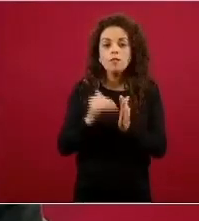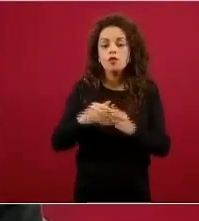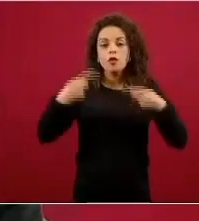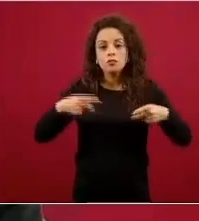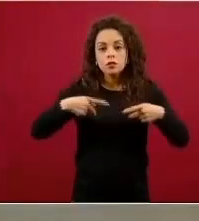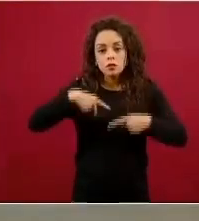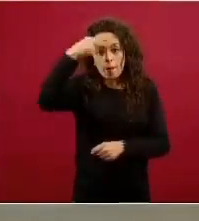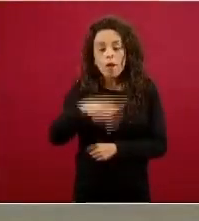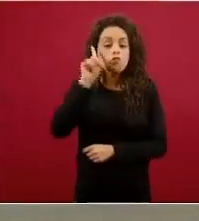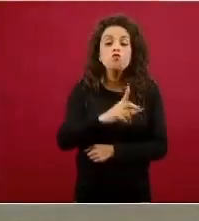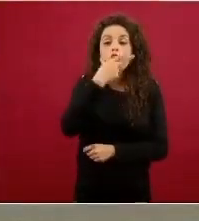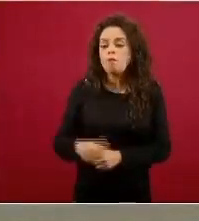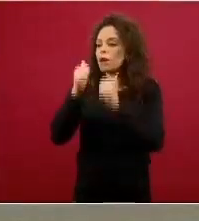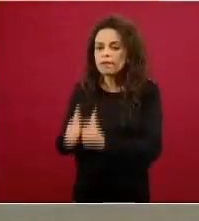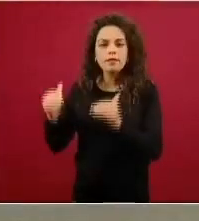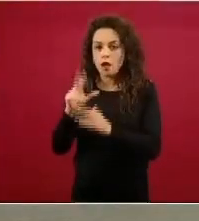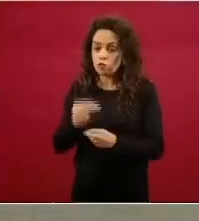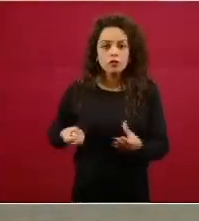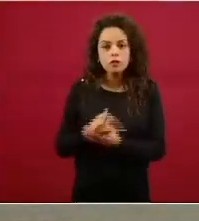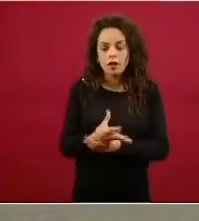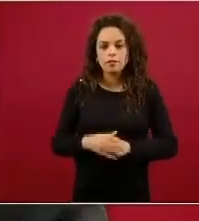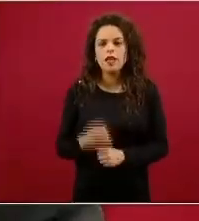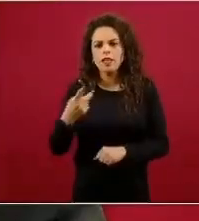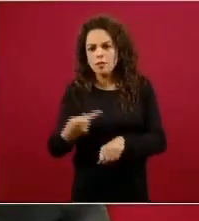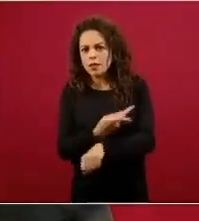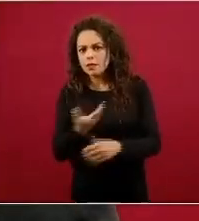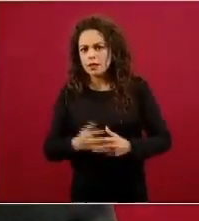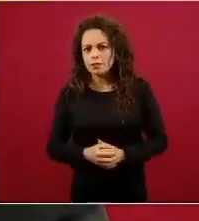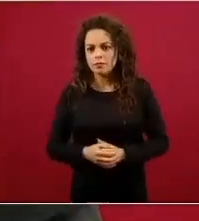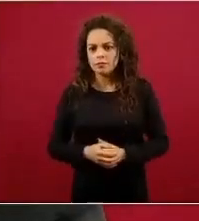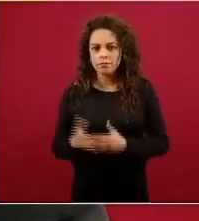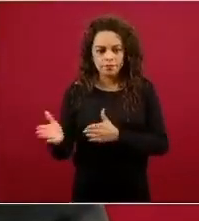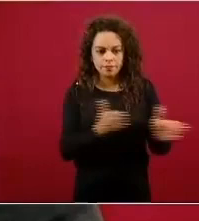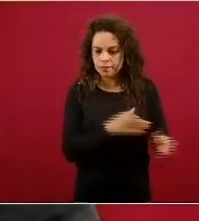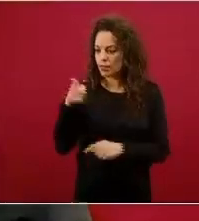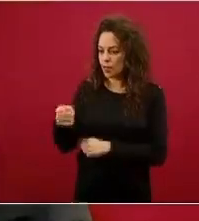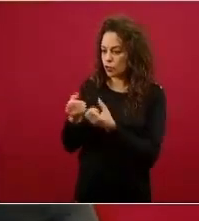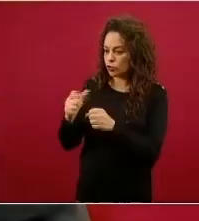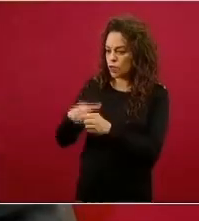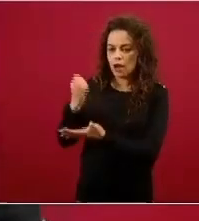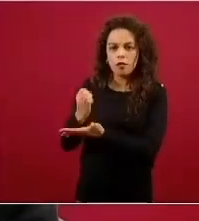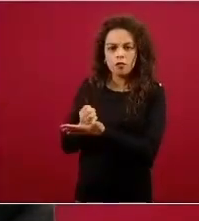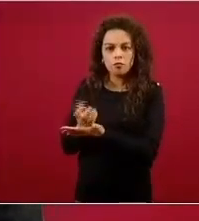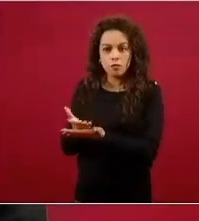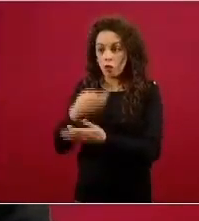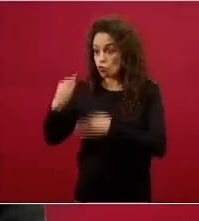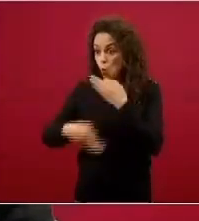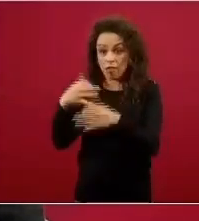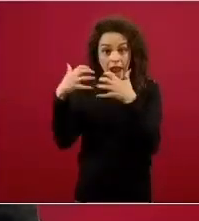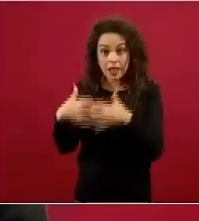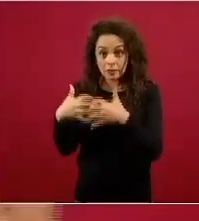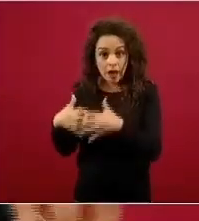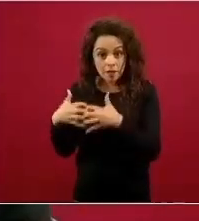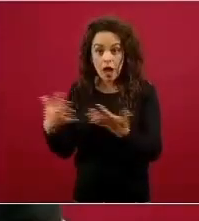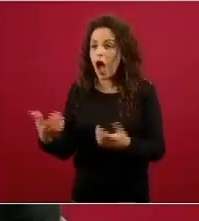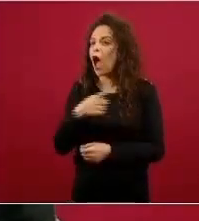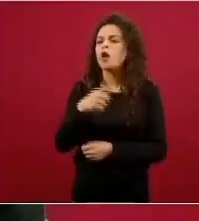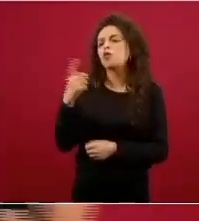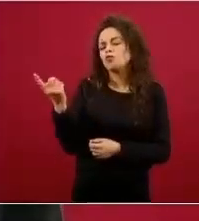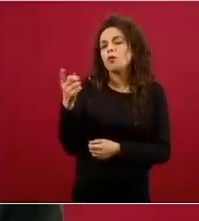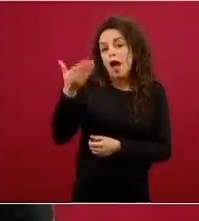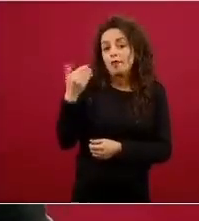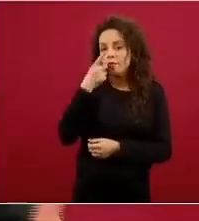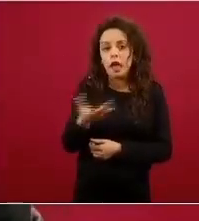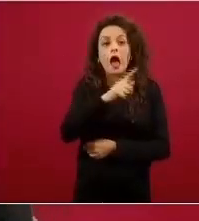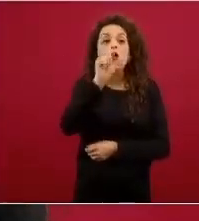mexicanas y mexicanos. ¿Cuál sería la consecuencia en el lado social y económico? querría decir todas las fábricas, todas, nada, que actividades esenciales y que